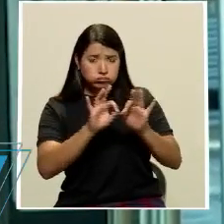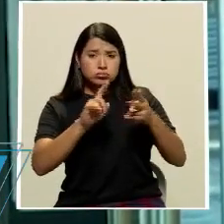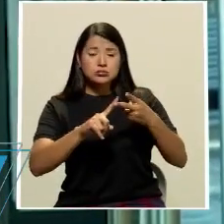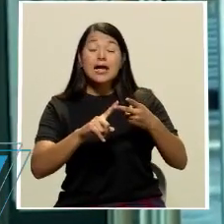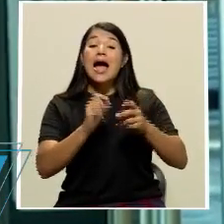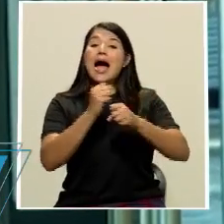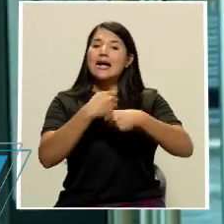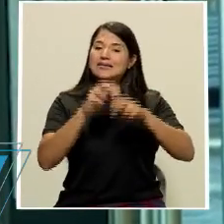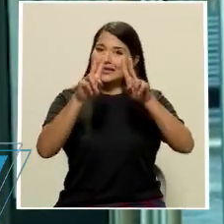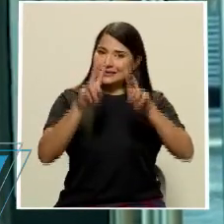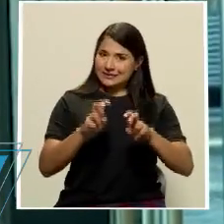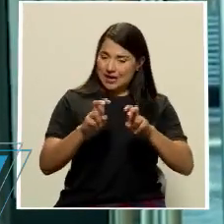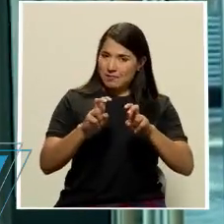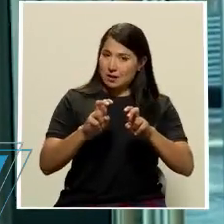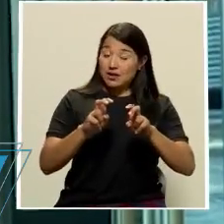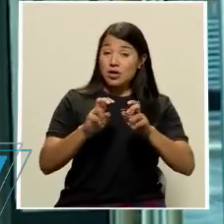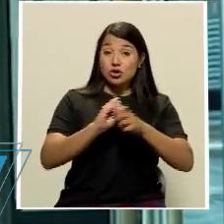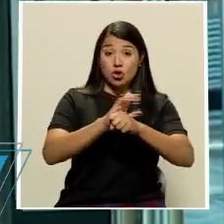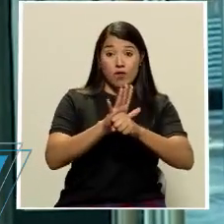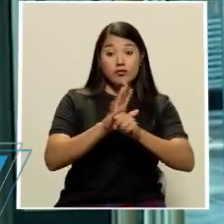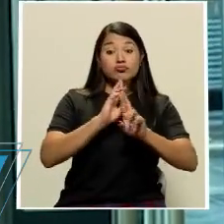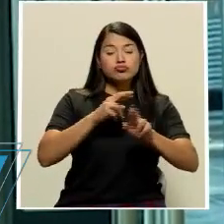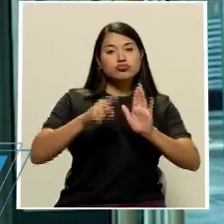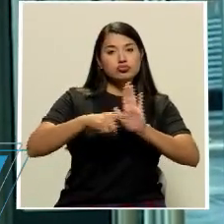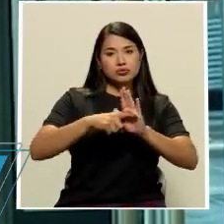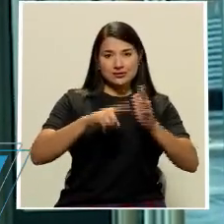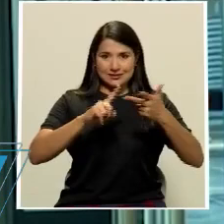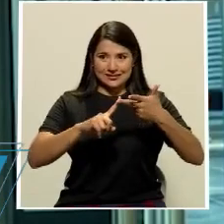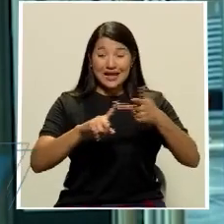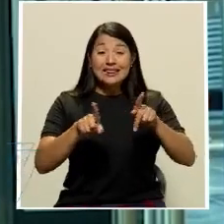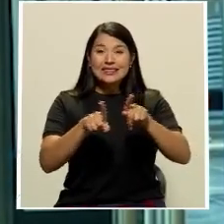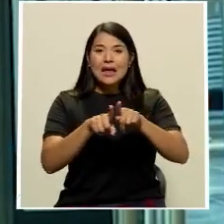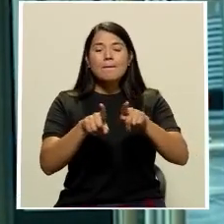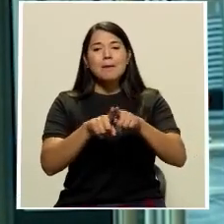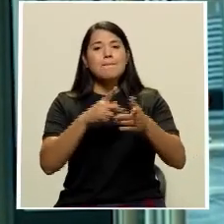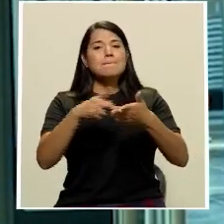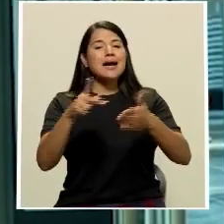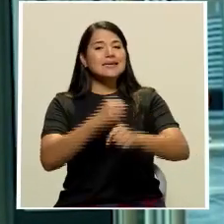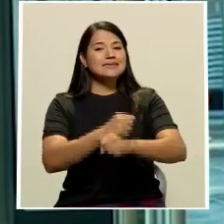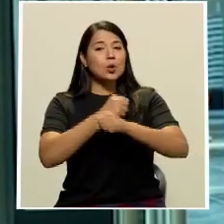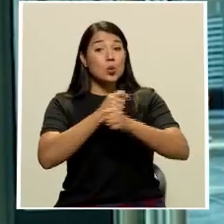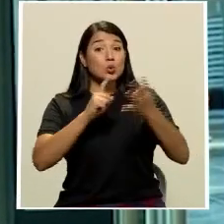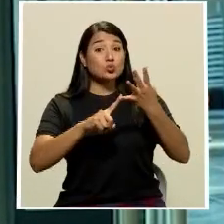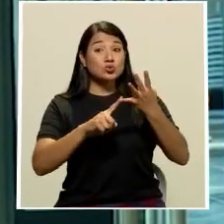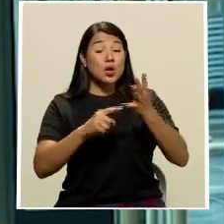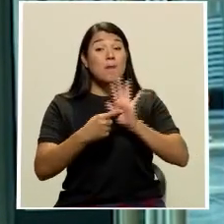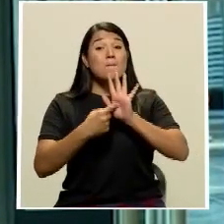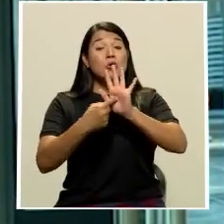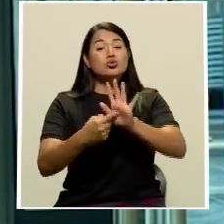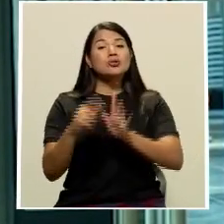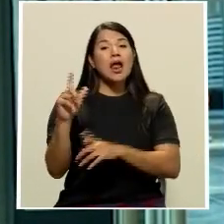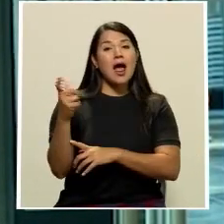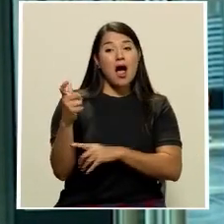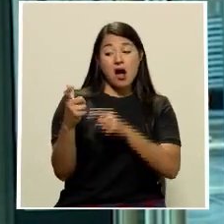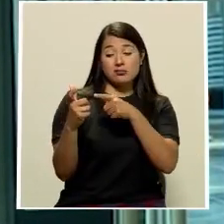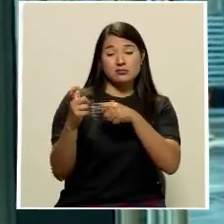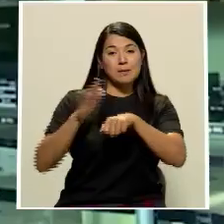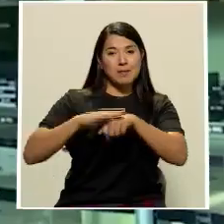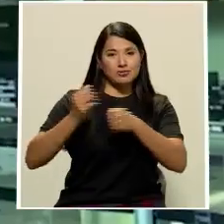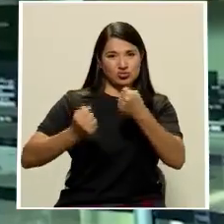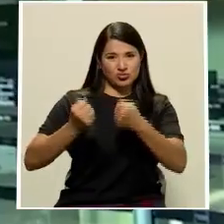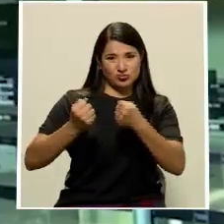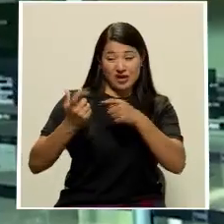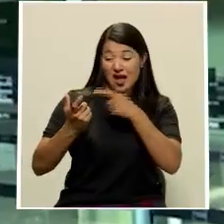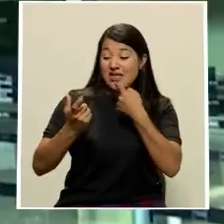y adicional tendrán que mostrar su licencia de conducir para confirmar que efectivamente son de alguno de estos estados. El